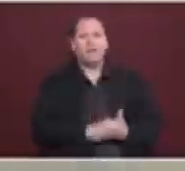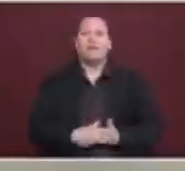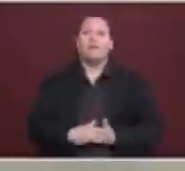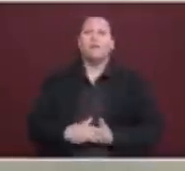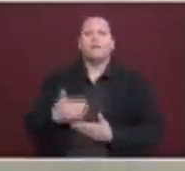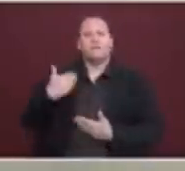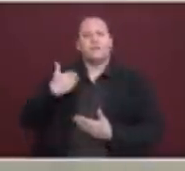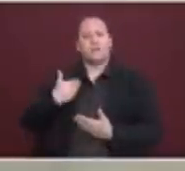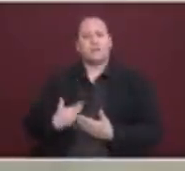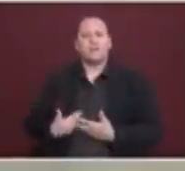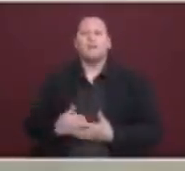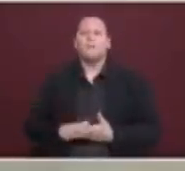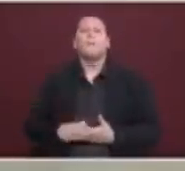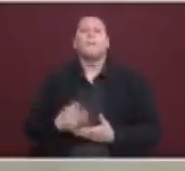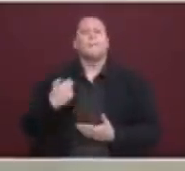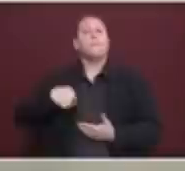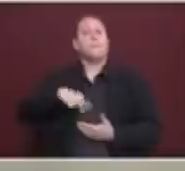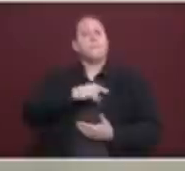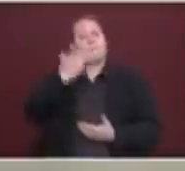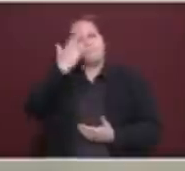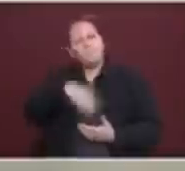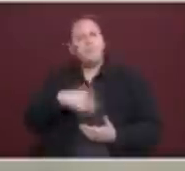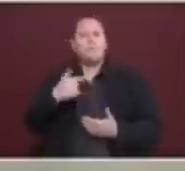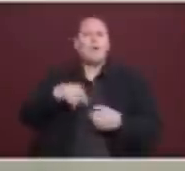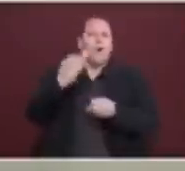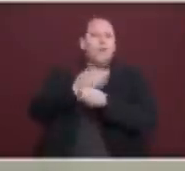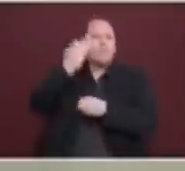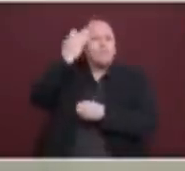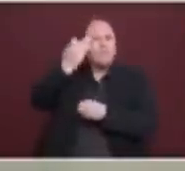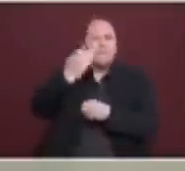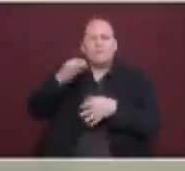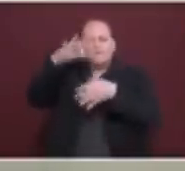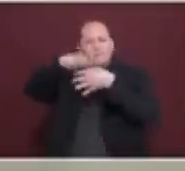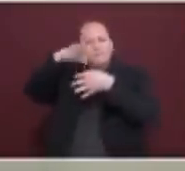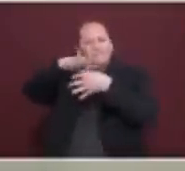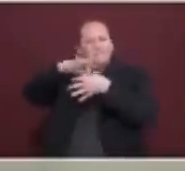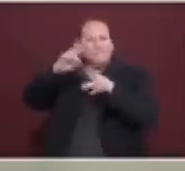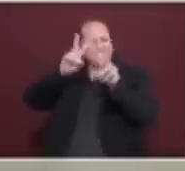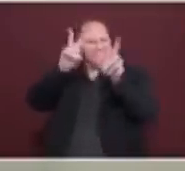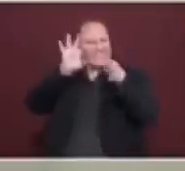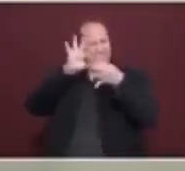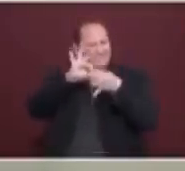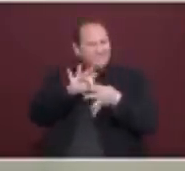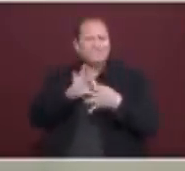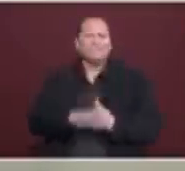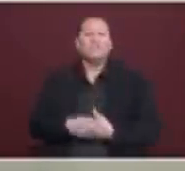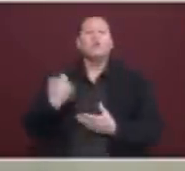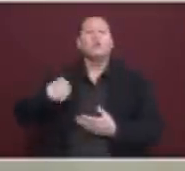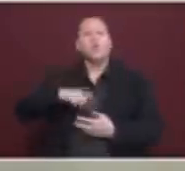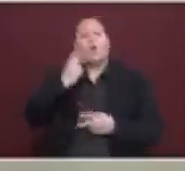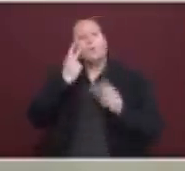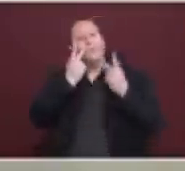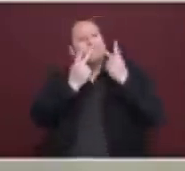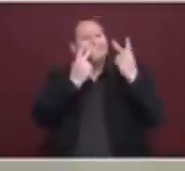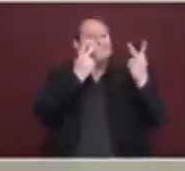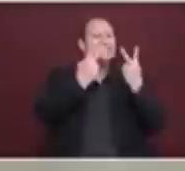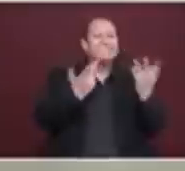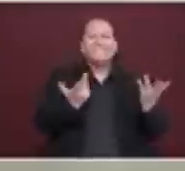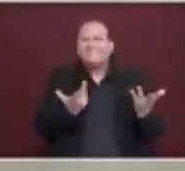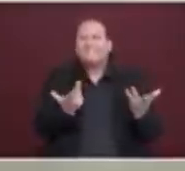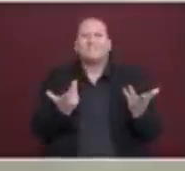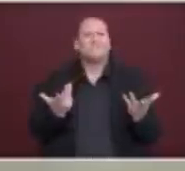de que estamos en tiempos electorales y precisamente en el sentido pues estamos viendo que se está pues ahora sí que